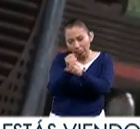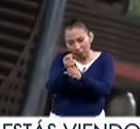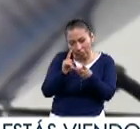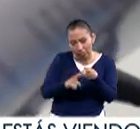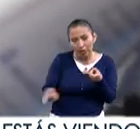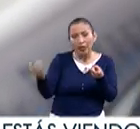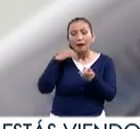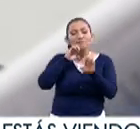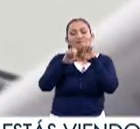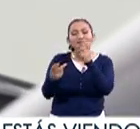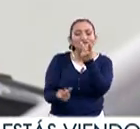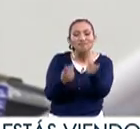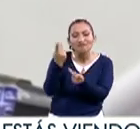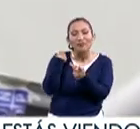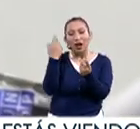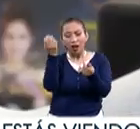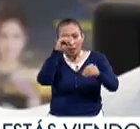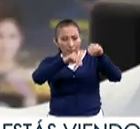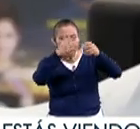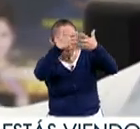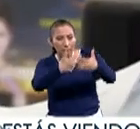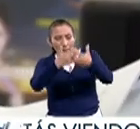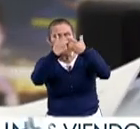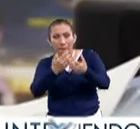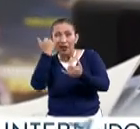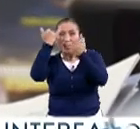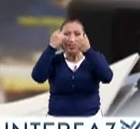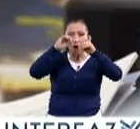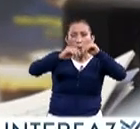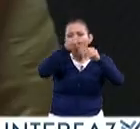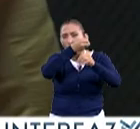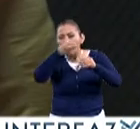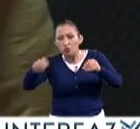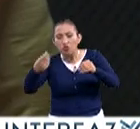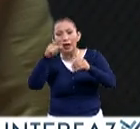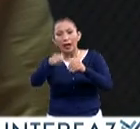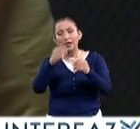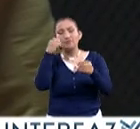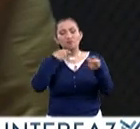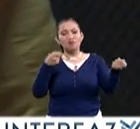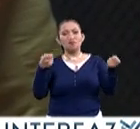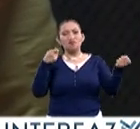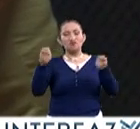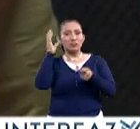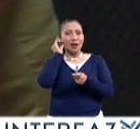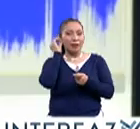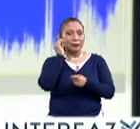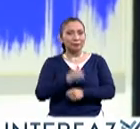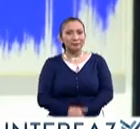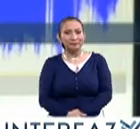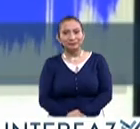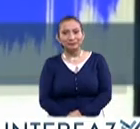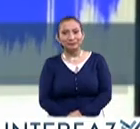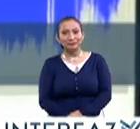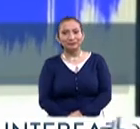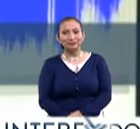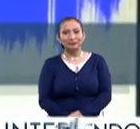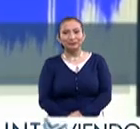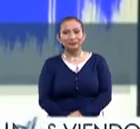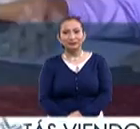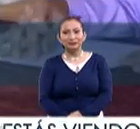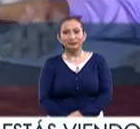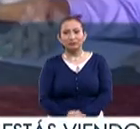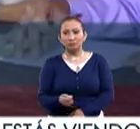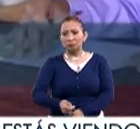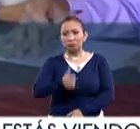investigación, periodismo, equipamiento, producción radiofónica y manejo de la estación de radio. The first thing is